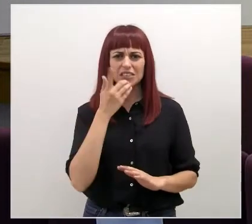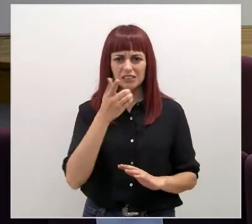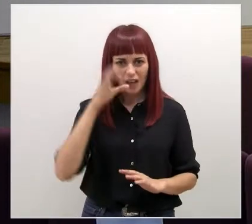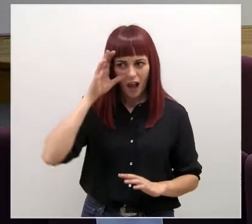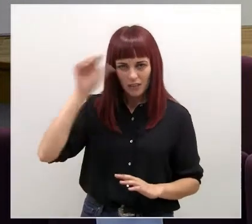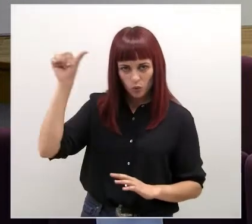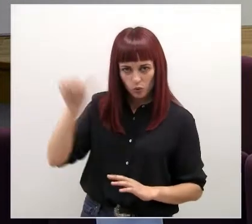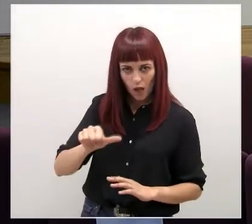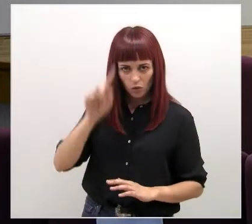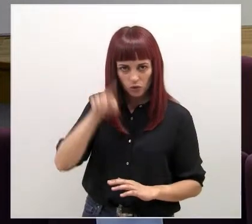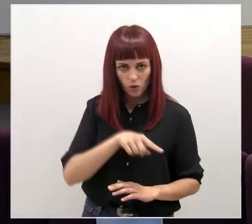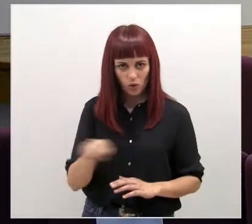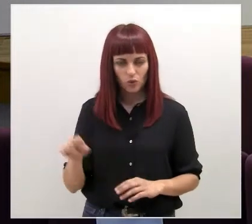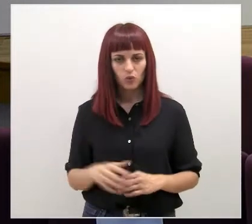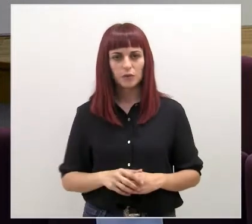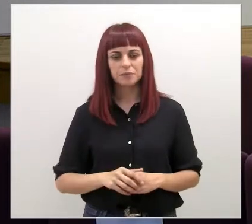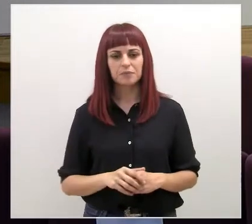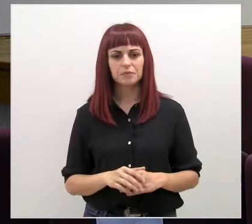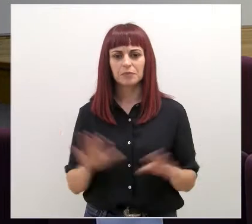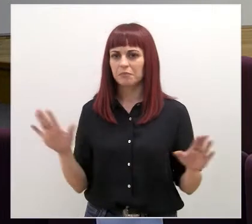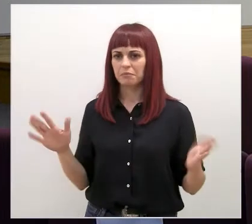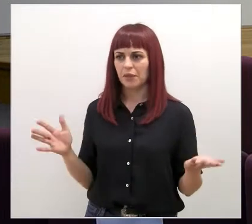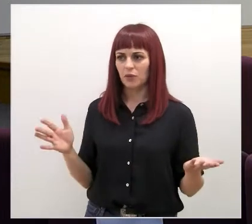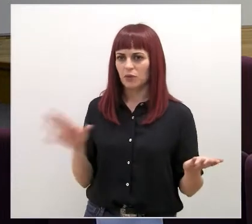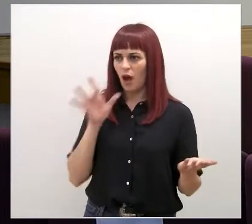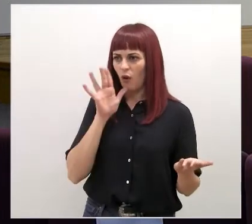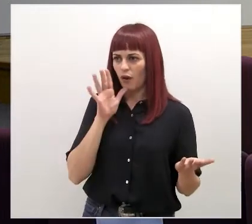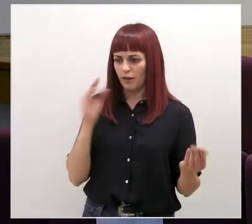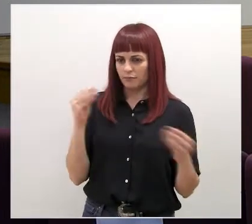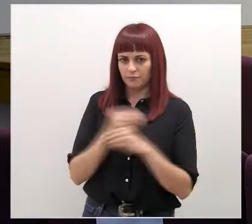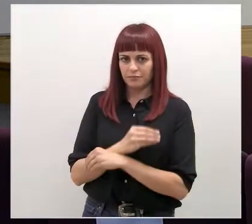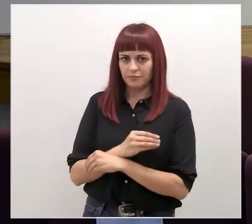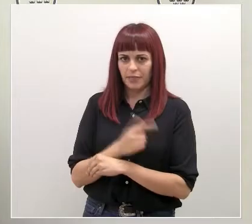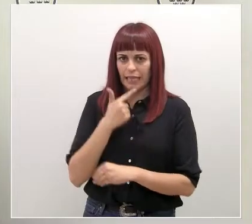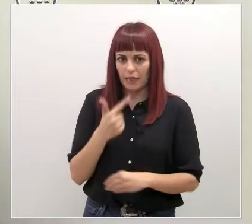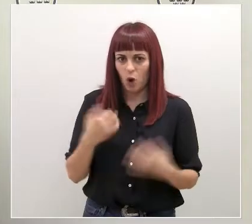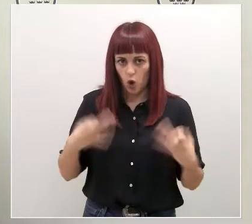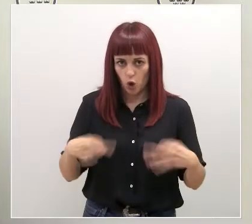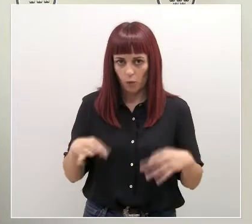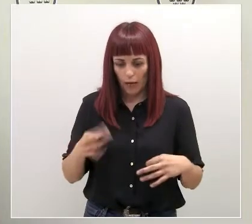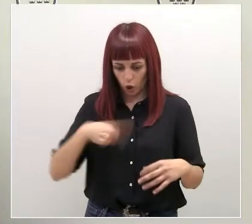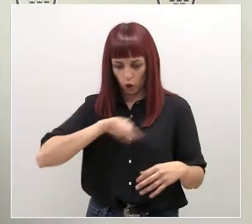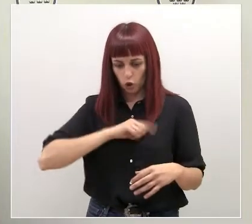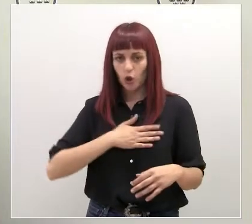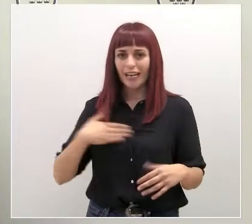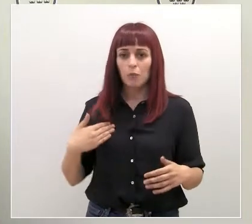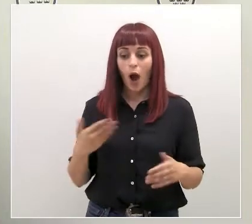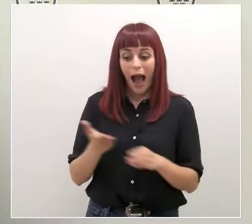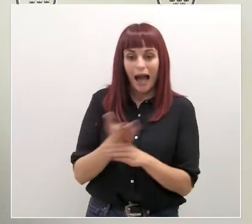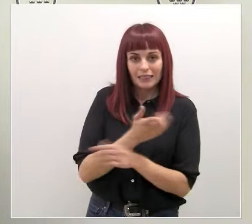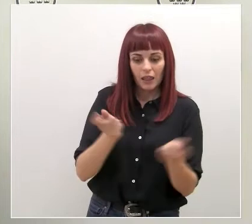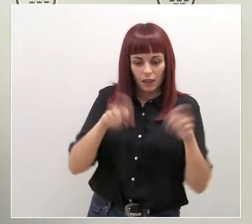de escucharla. Pero no procede. Es decir, estamos diciendo que lo habitual es que, y lo que estamos apostando es por citar a la